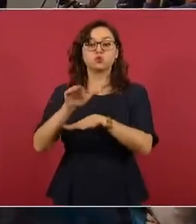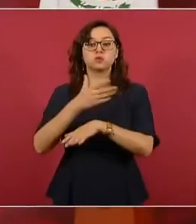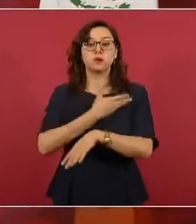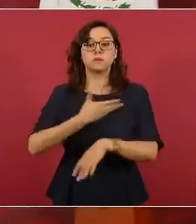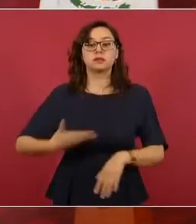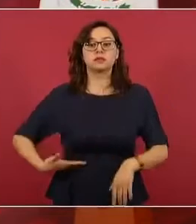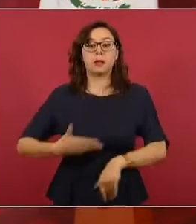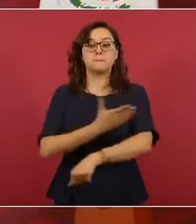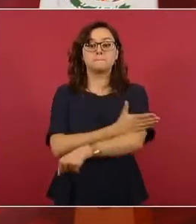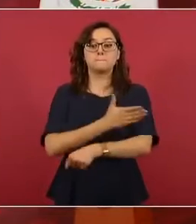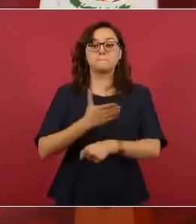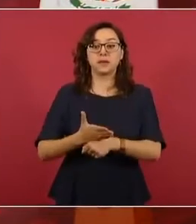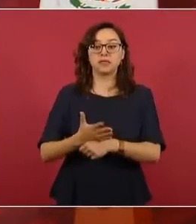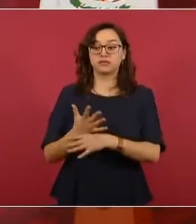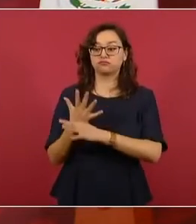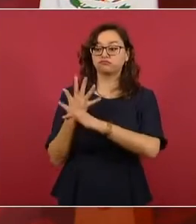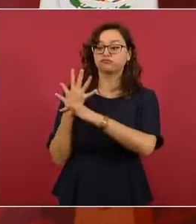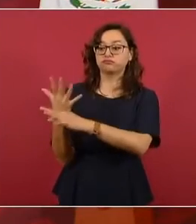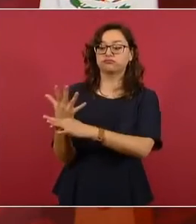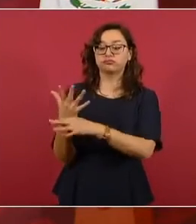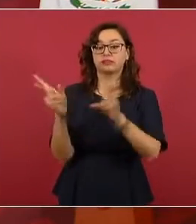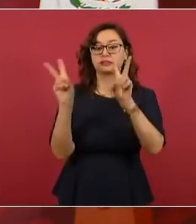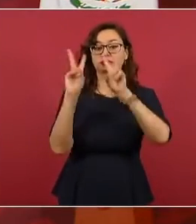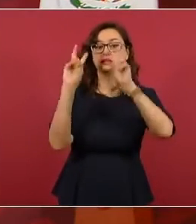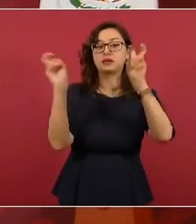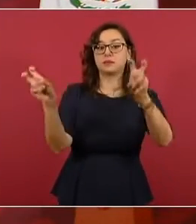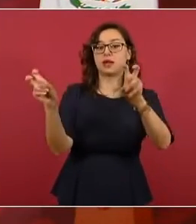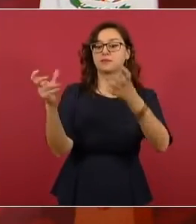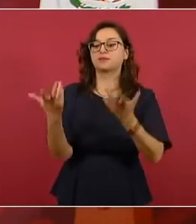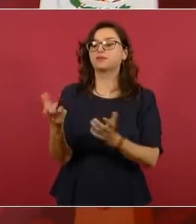le puso tiempos de sopilotes.